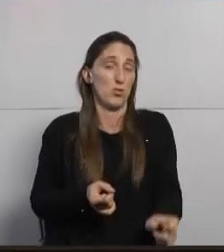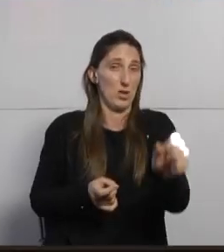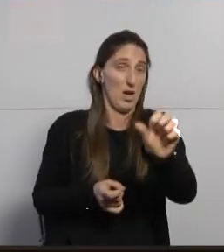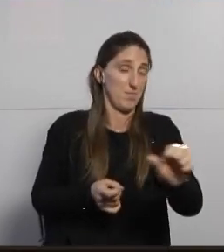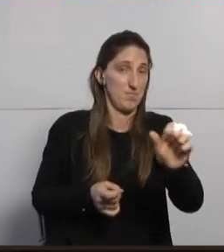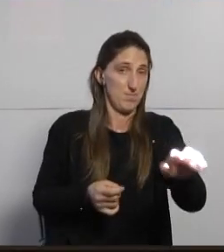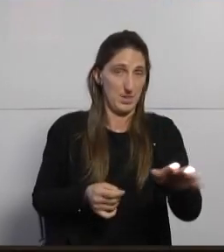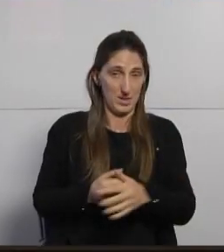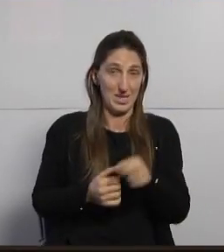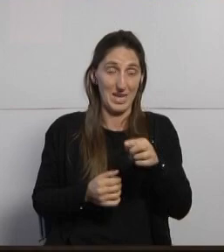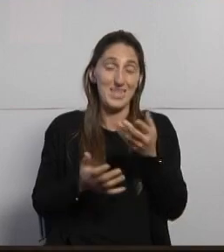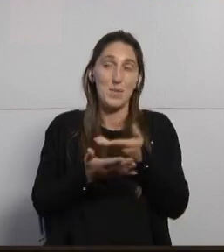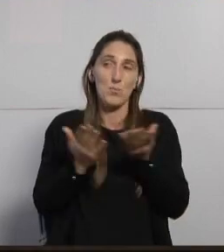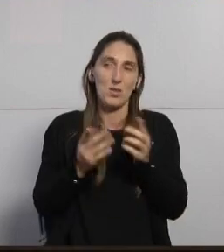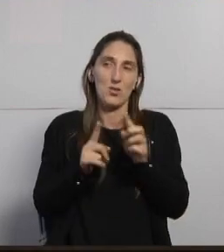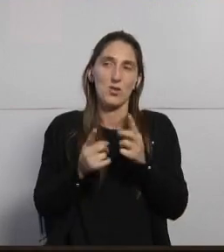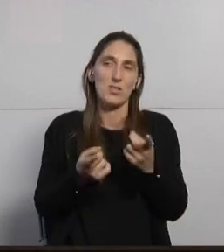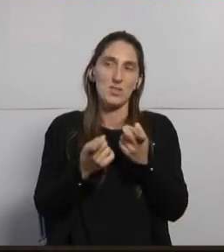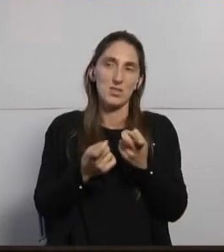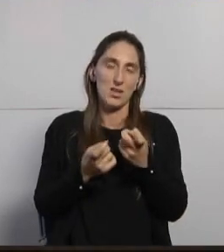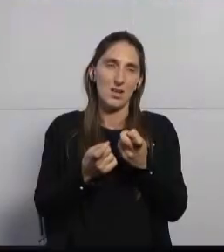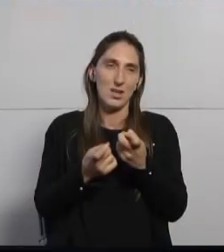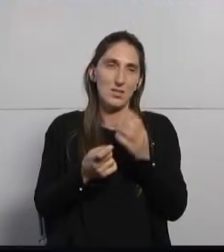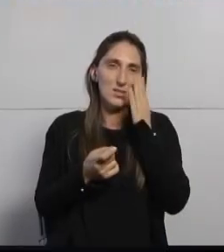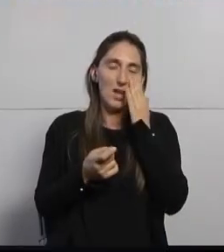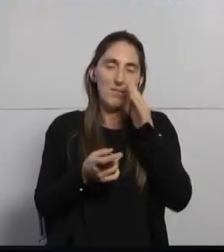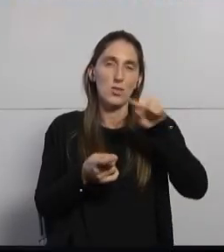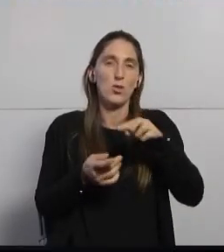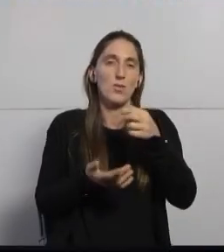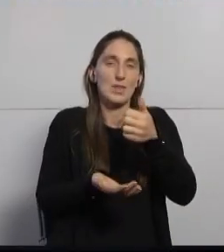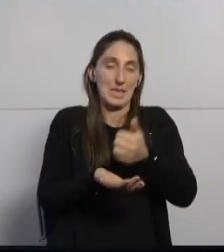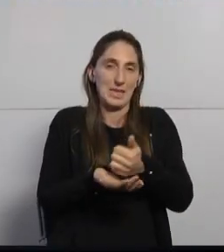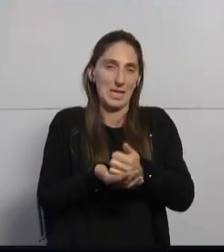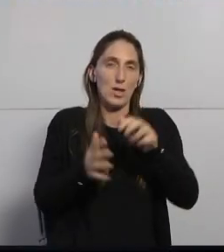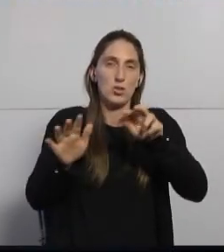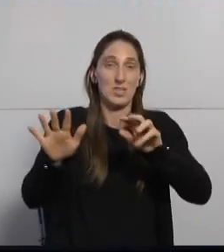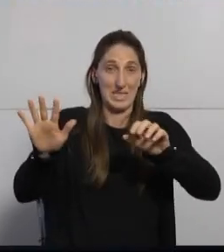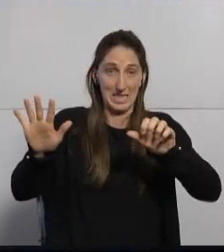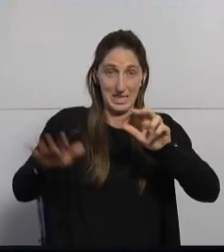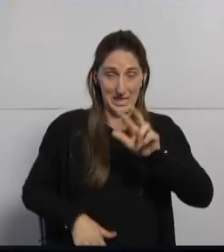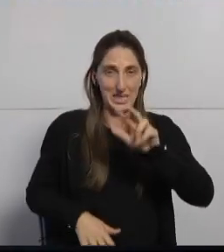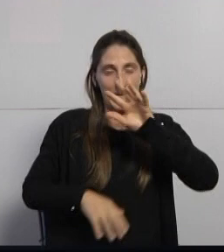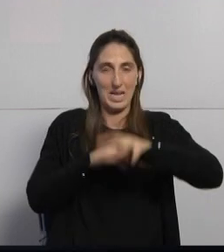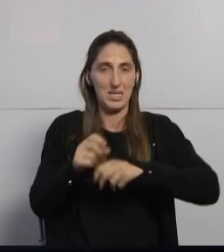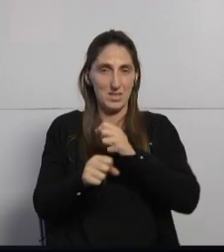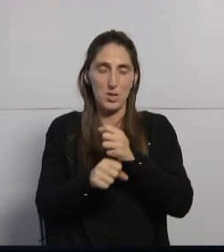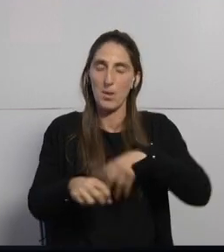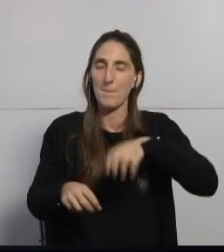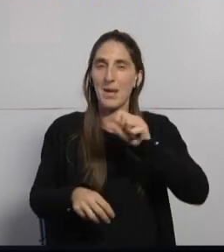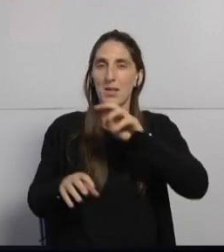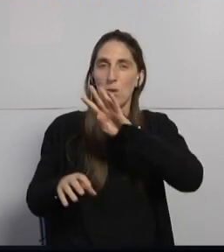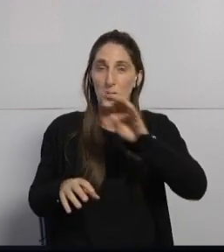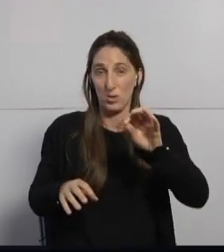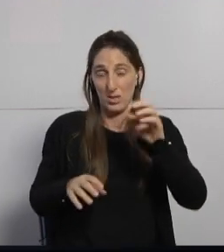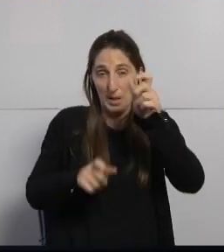una muestra de pronto que no necesariamente nos tengan mapeados. La compañía tiene 83 años, somos más de 400 personas.